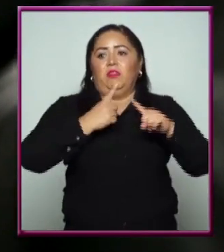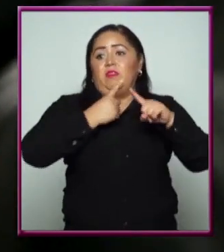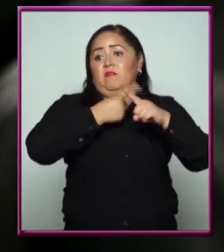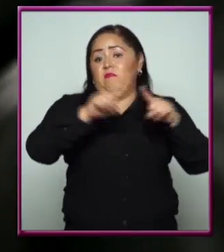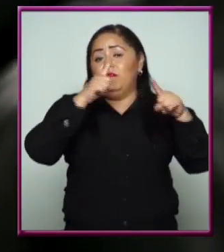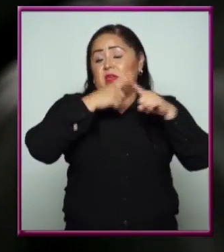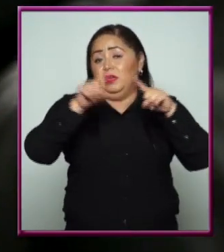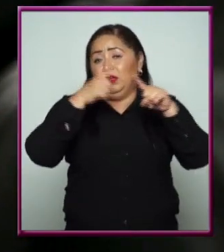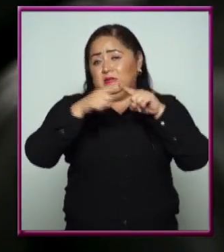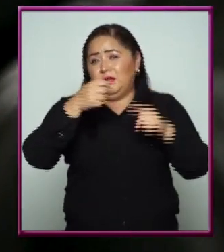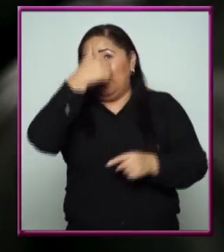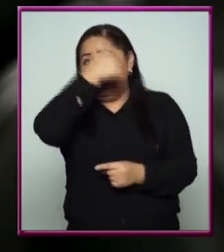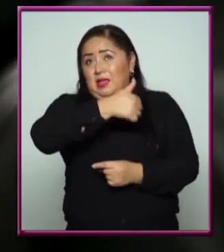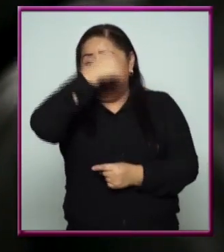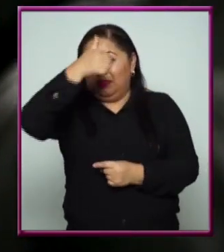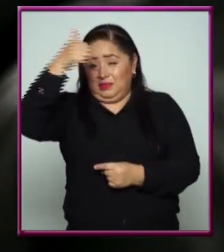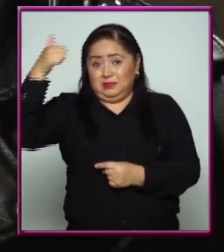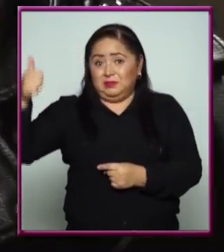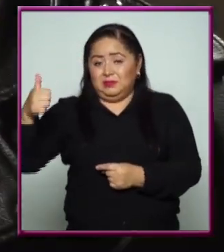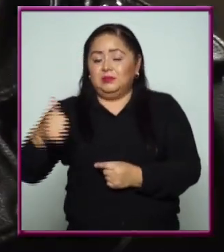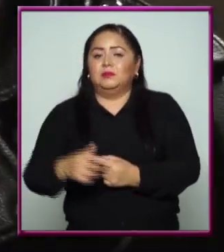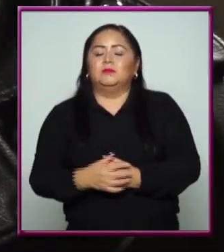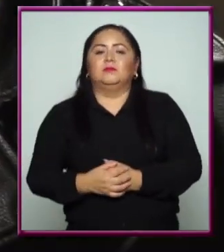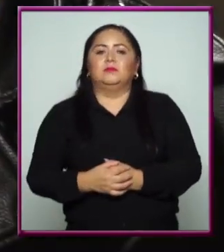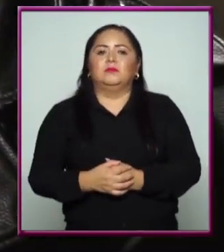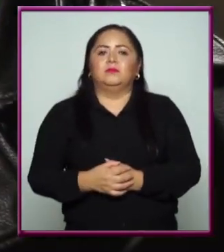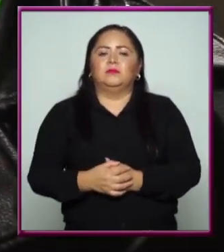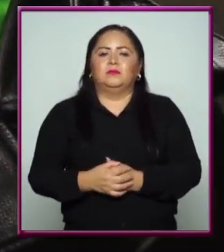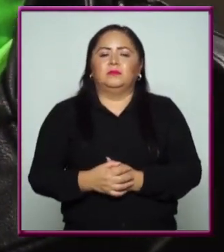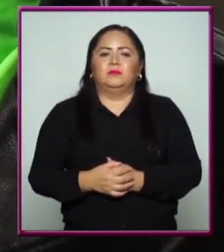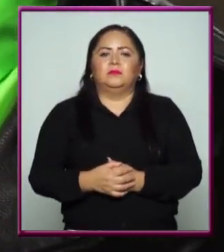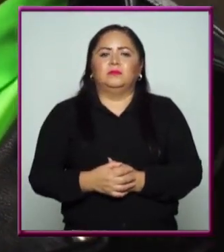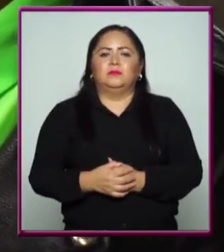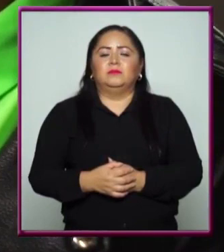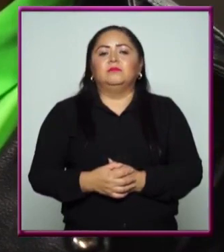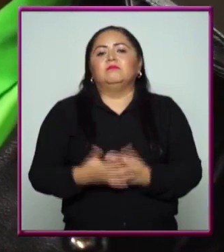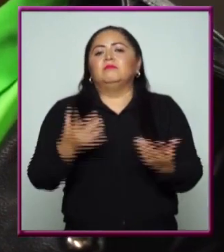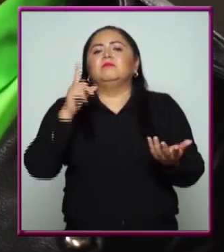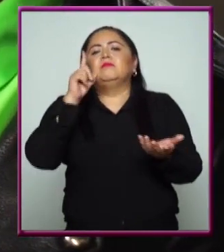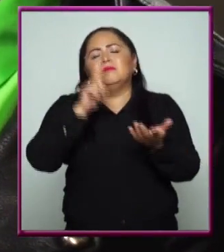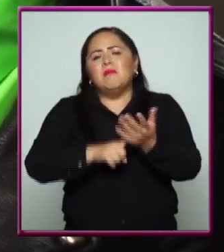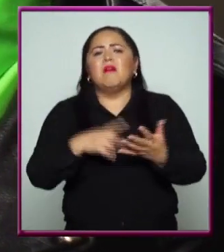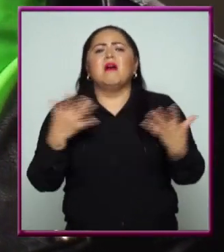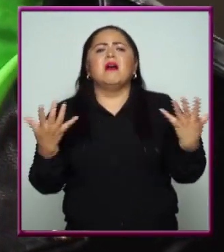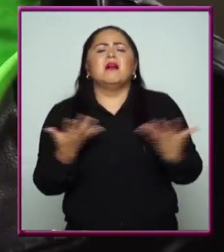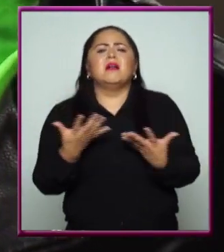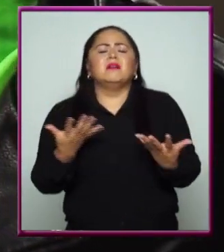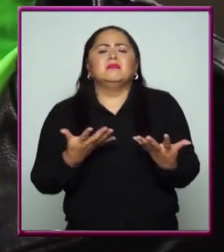diferencias entre cada una de ellas, pues las hace